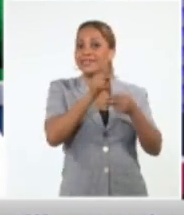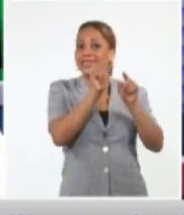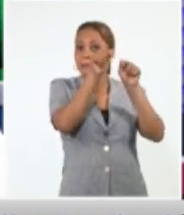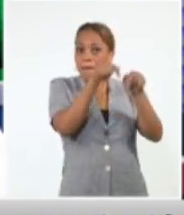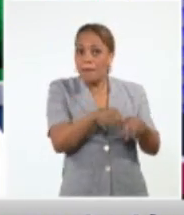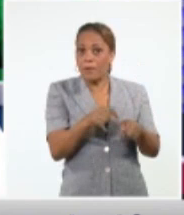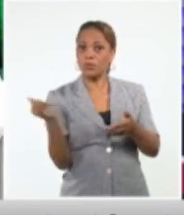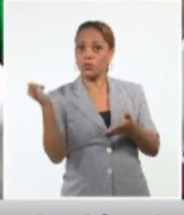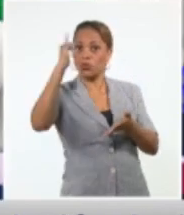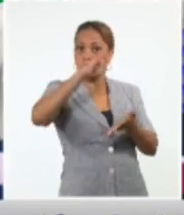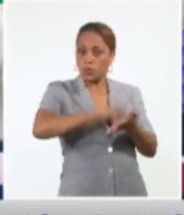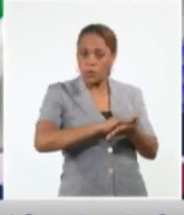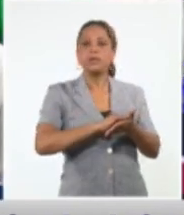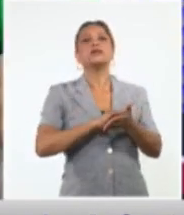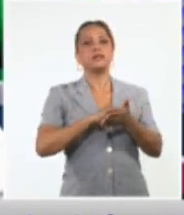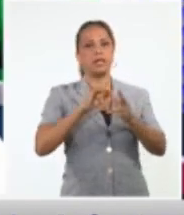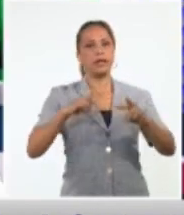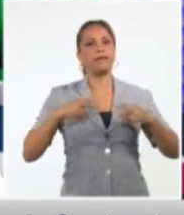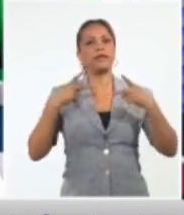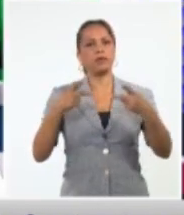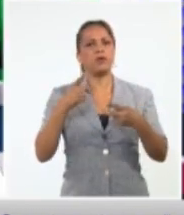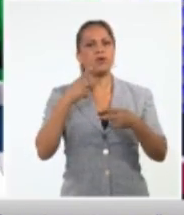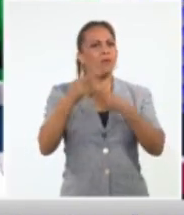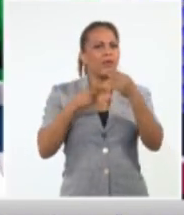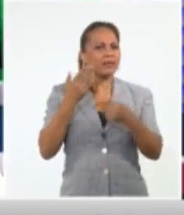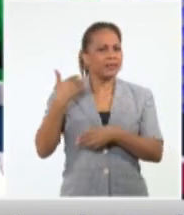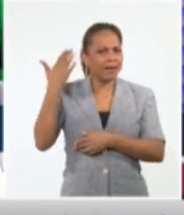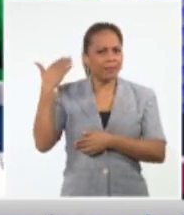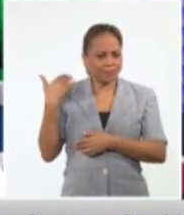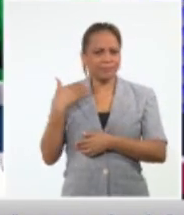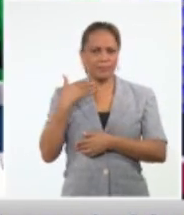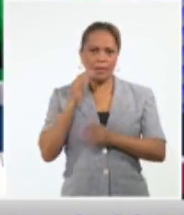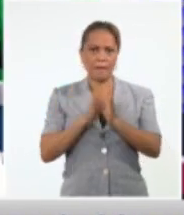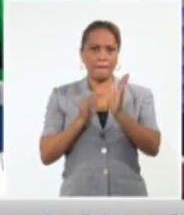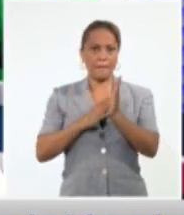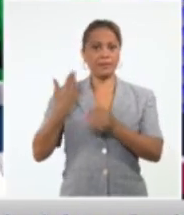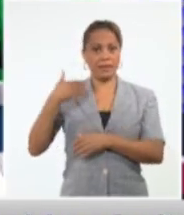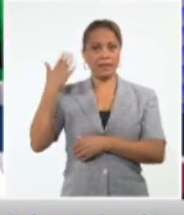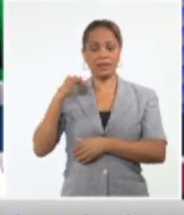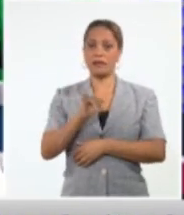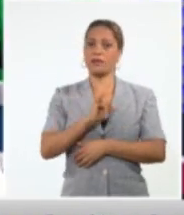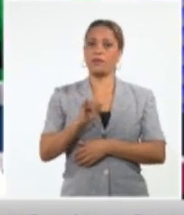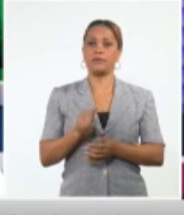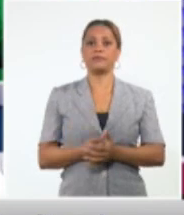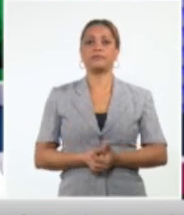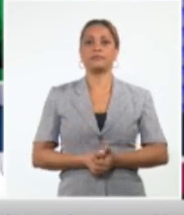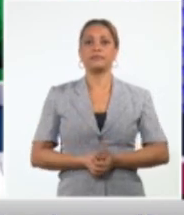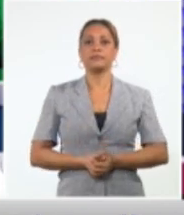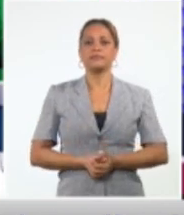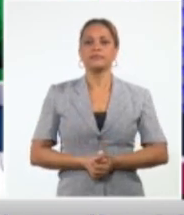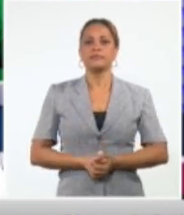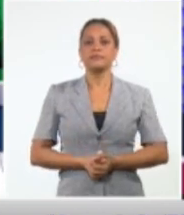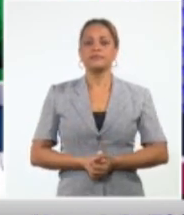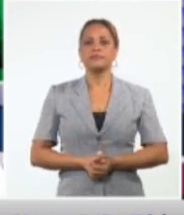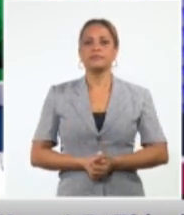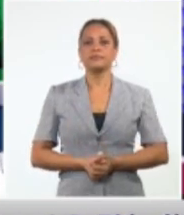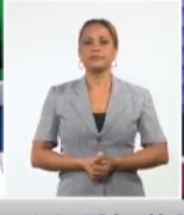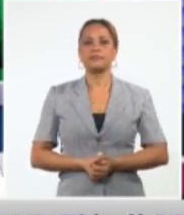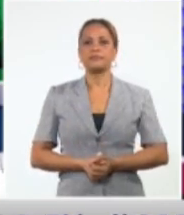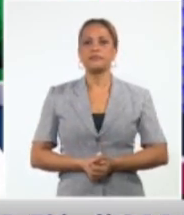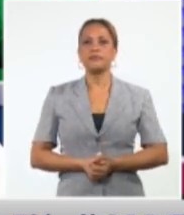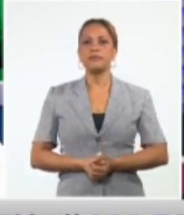arribo, como sabemos que se hacía hasta hace unas semanas anteriores. Se le va